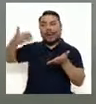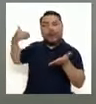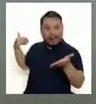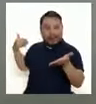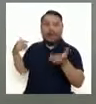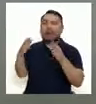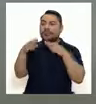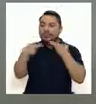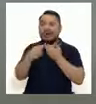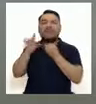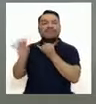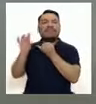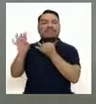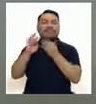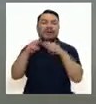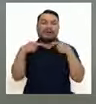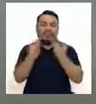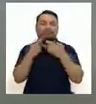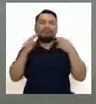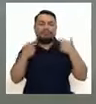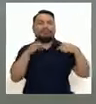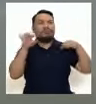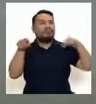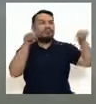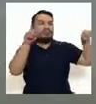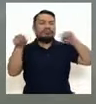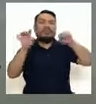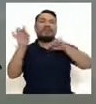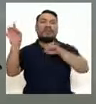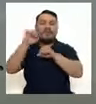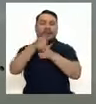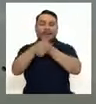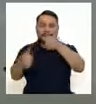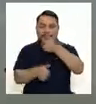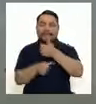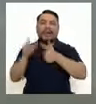de 270 eventos se han suscrito,